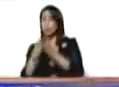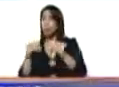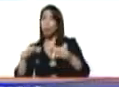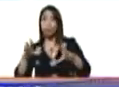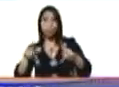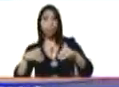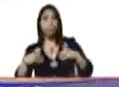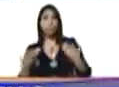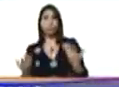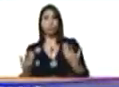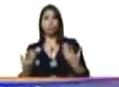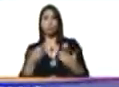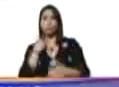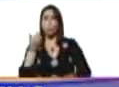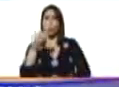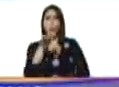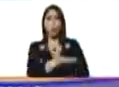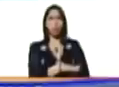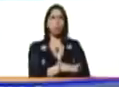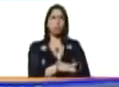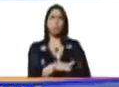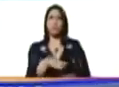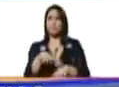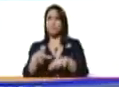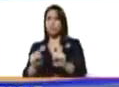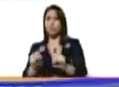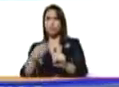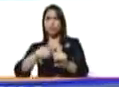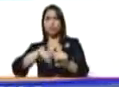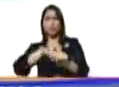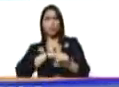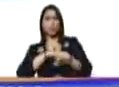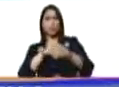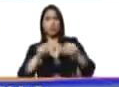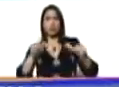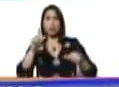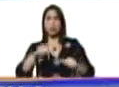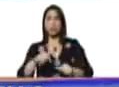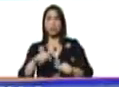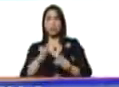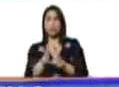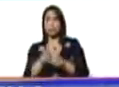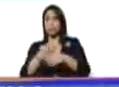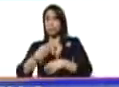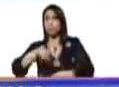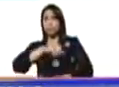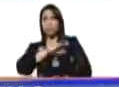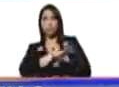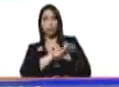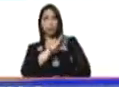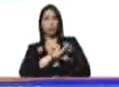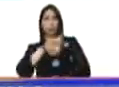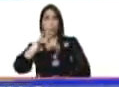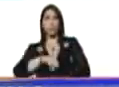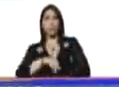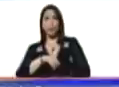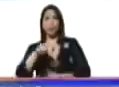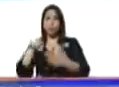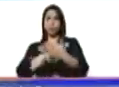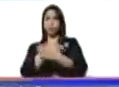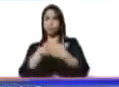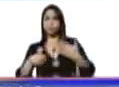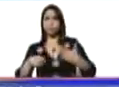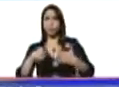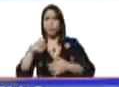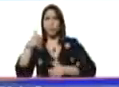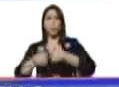magnicidio, invasiones a nuestro territorio, presión a nuestros socios, sanciones a